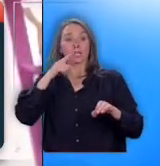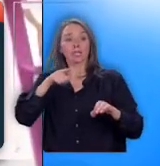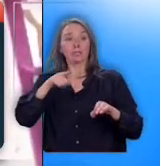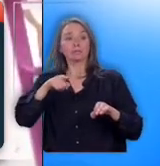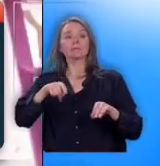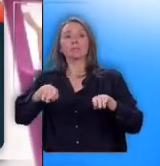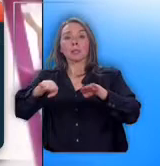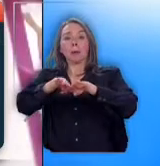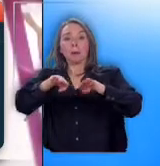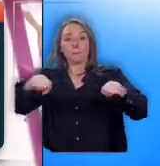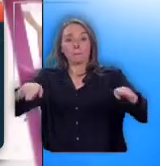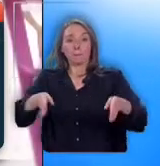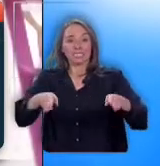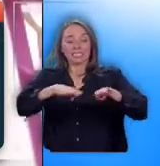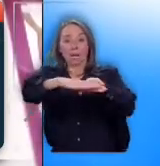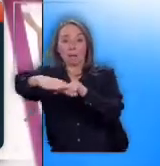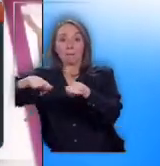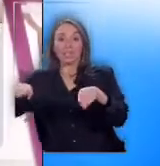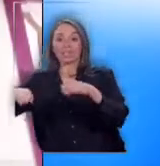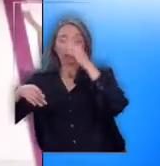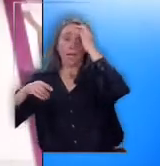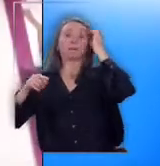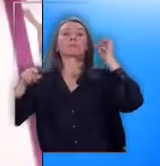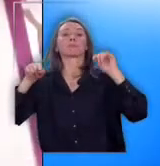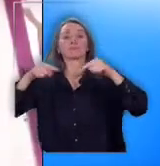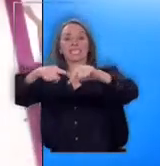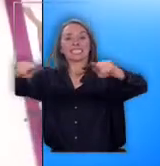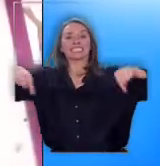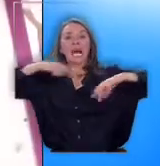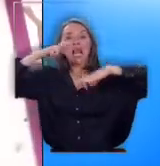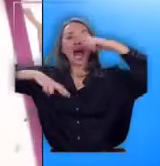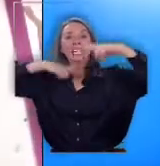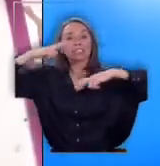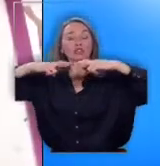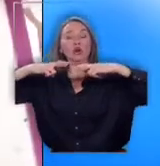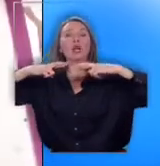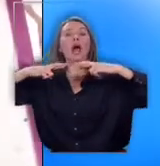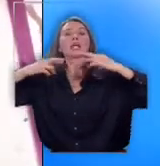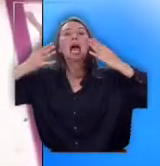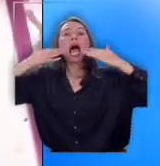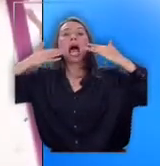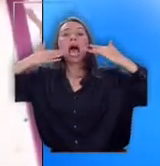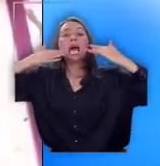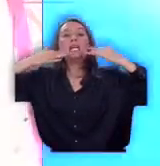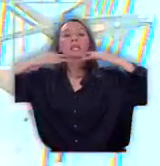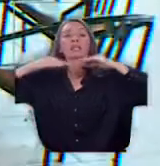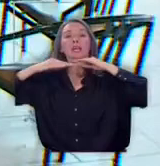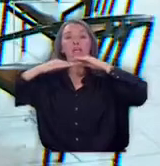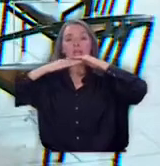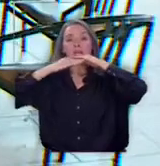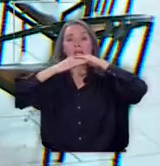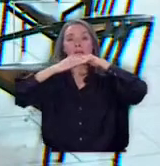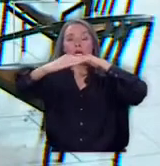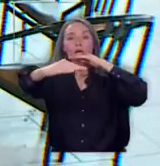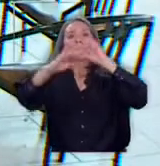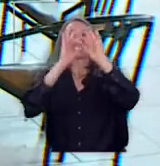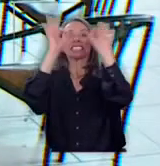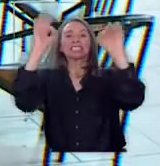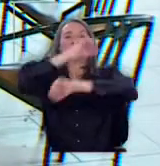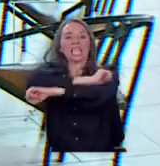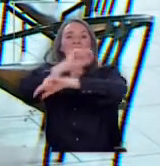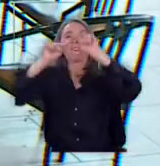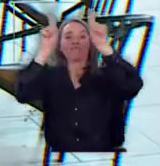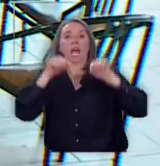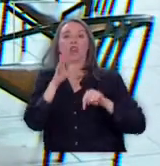planta física el aire circulaba en una forma como horizontal sin ventanas ni